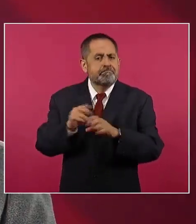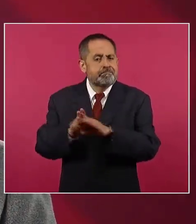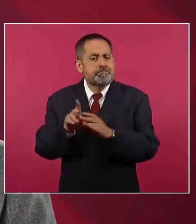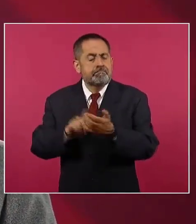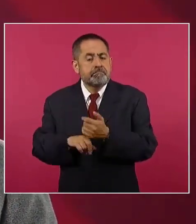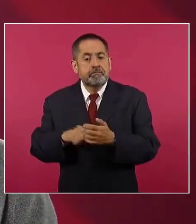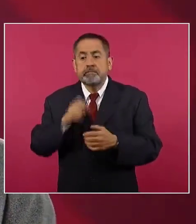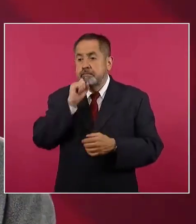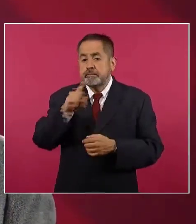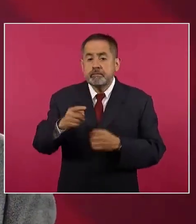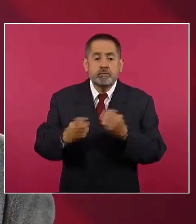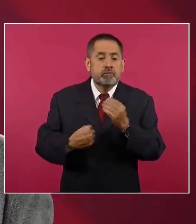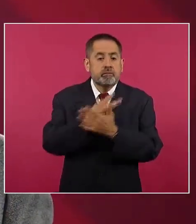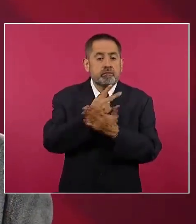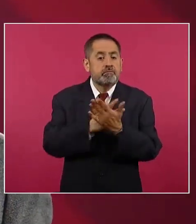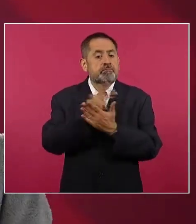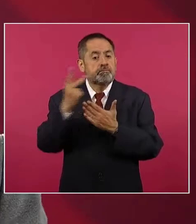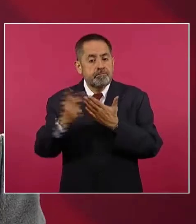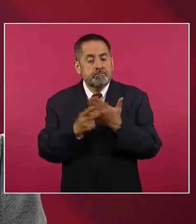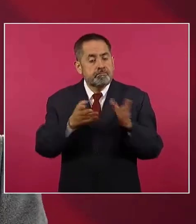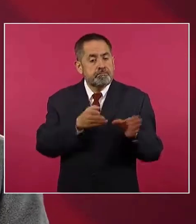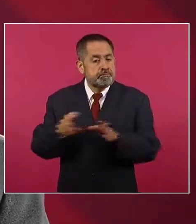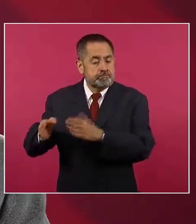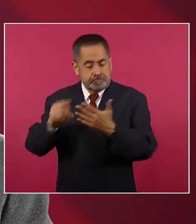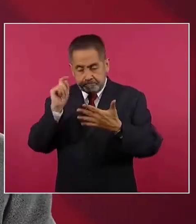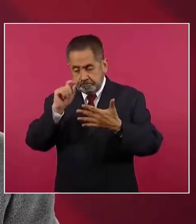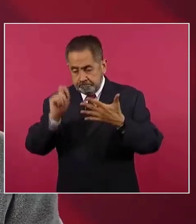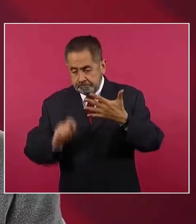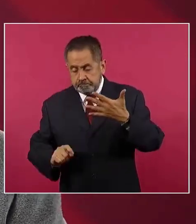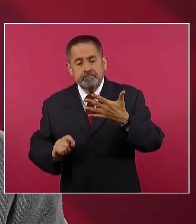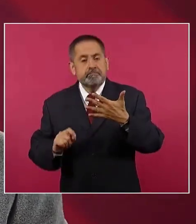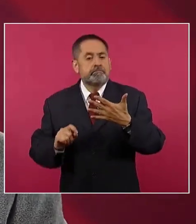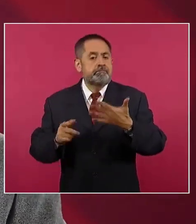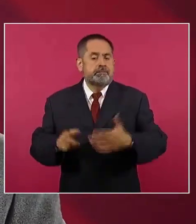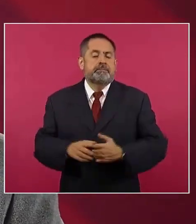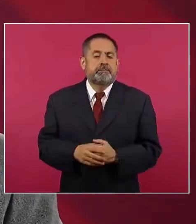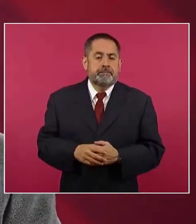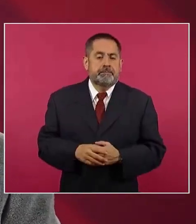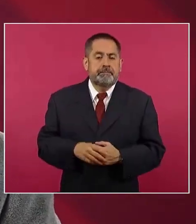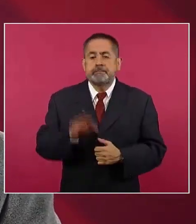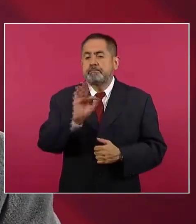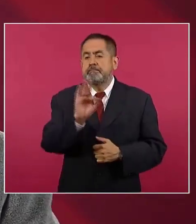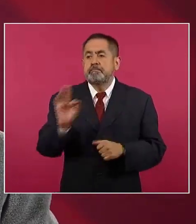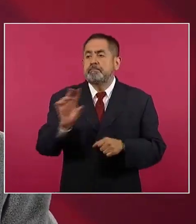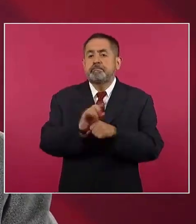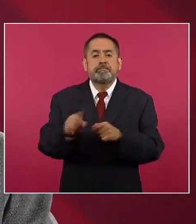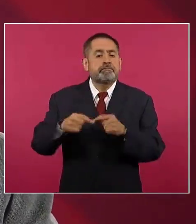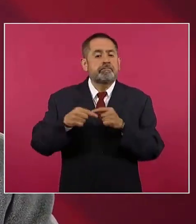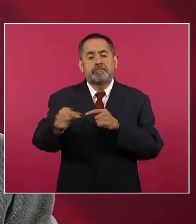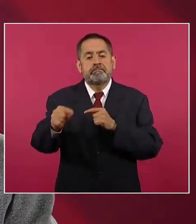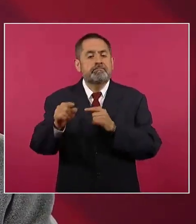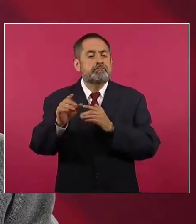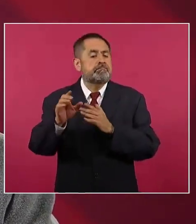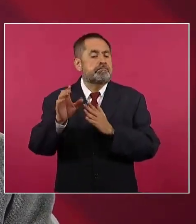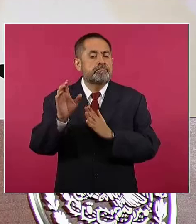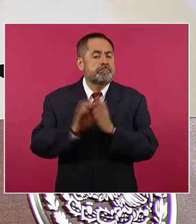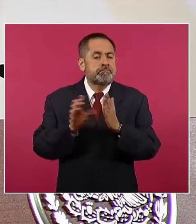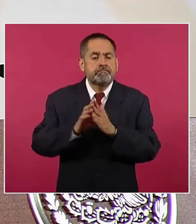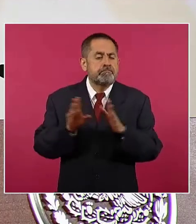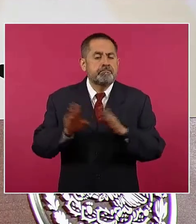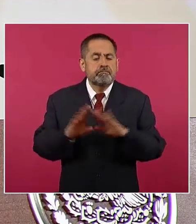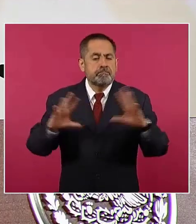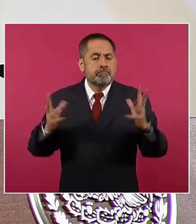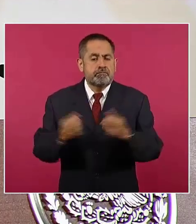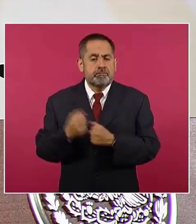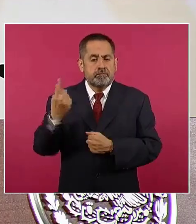nuevos planes y programas de estudio. El calendario escolar, en este ciclo escolar 2022-2023, comprende